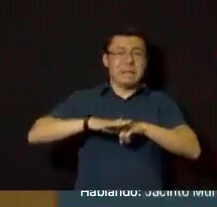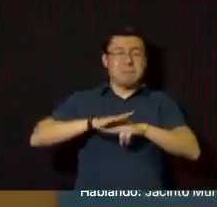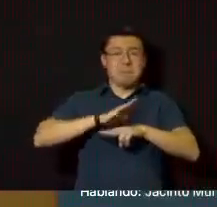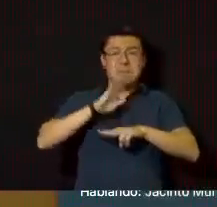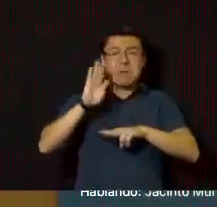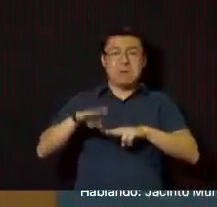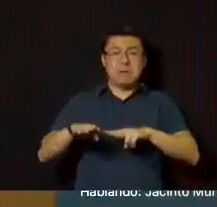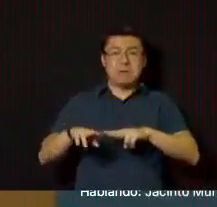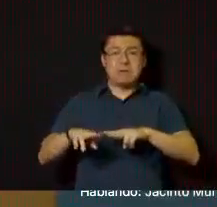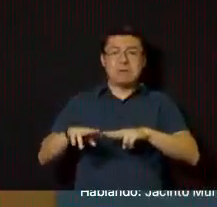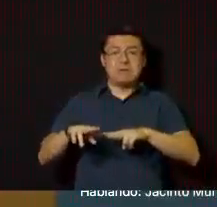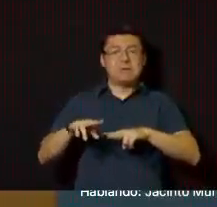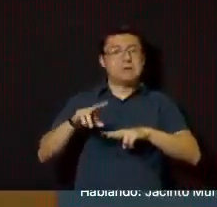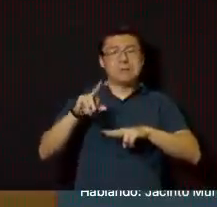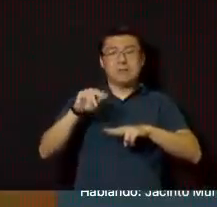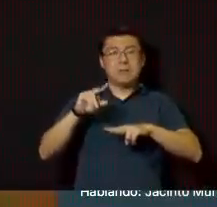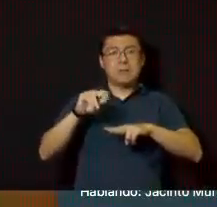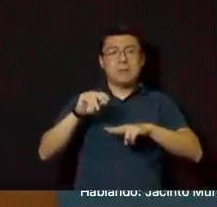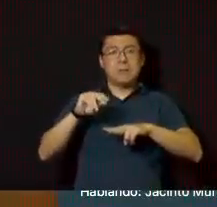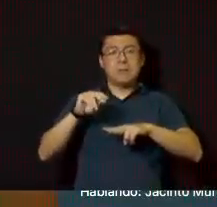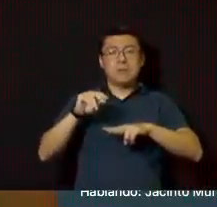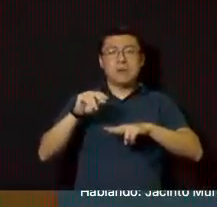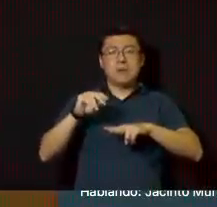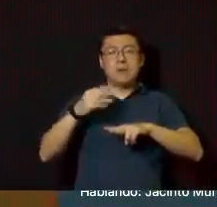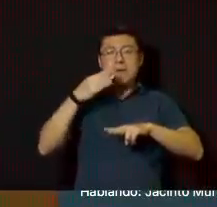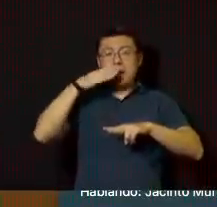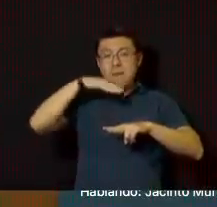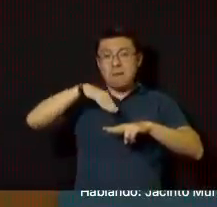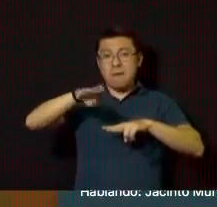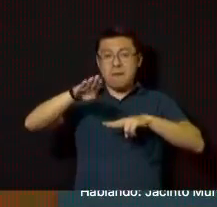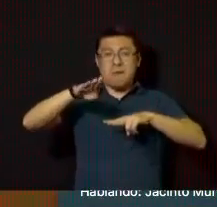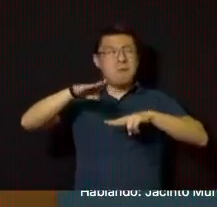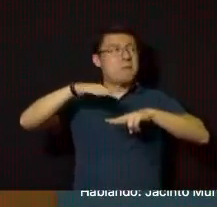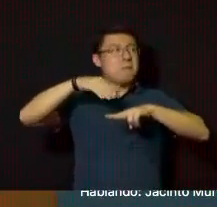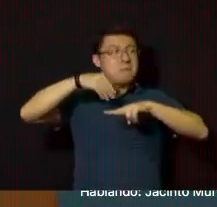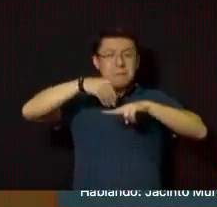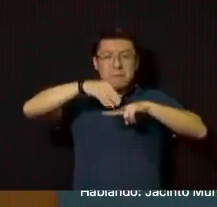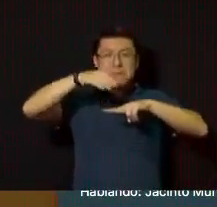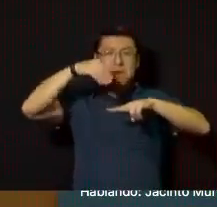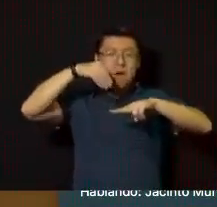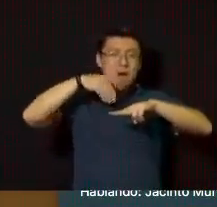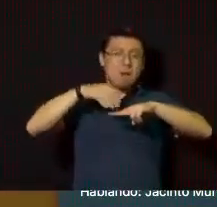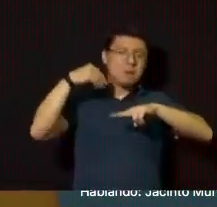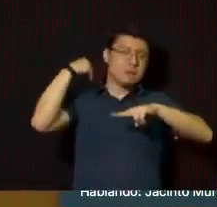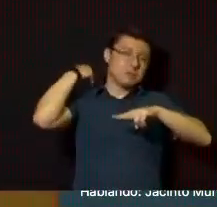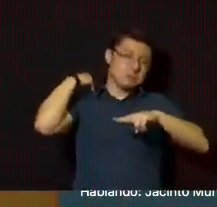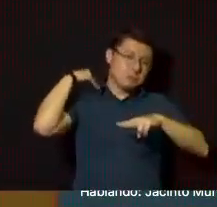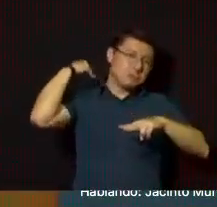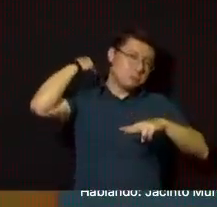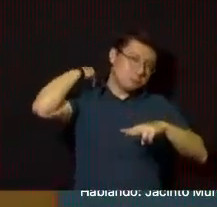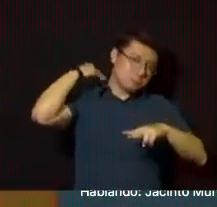de repente empezó a darme masajitos. Y en eso el elefante se dio